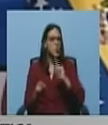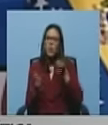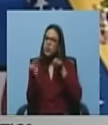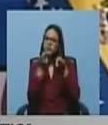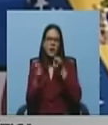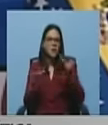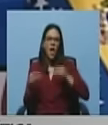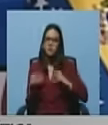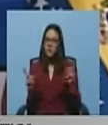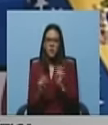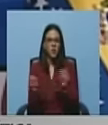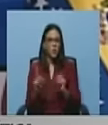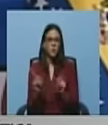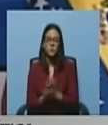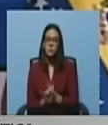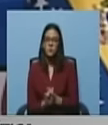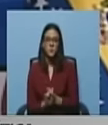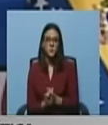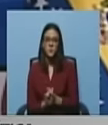chantajeables.